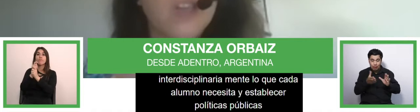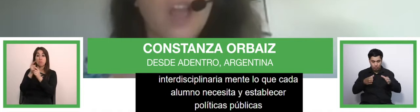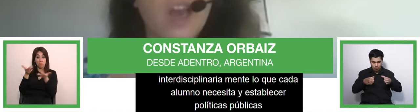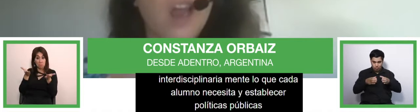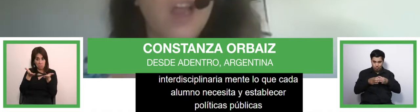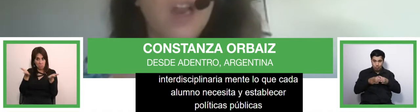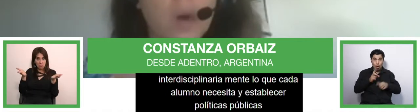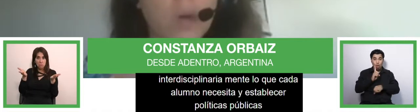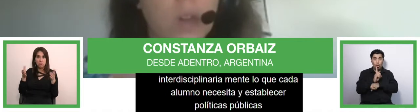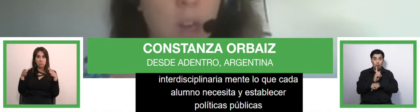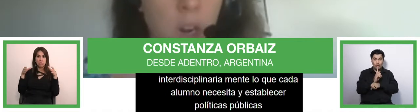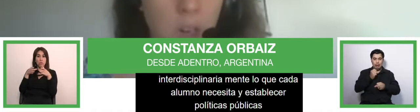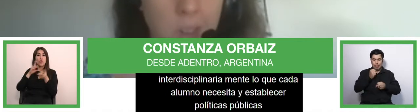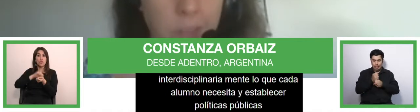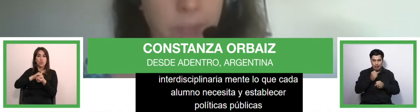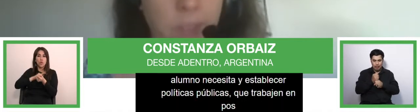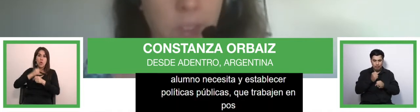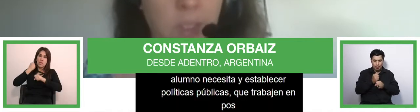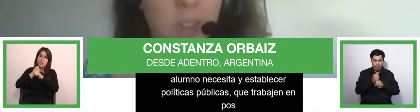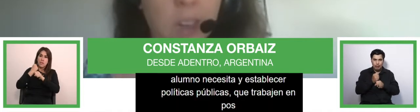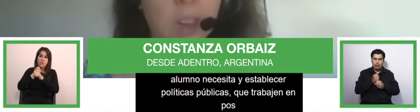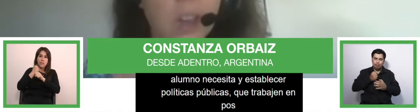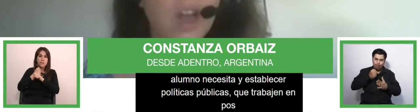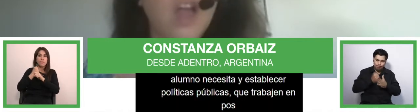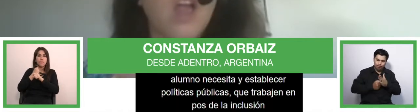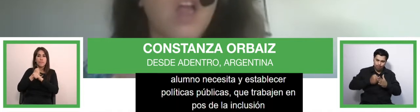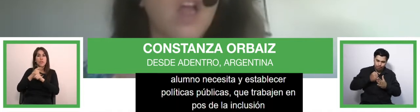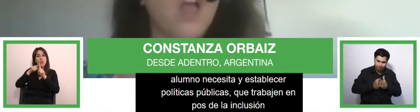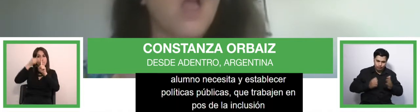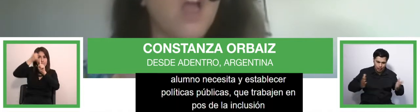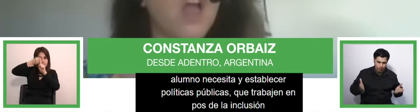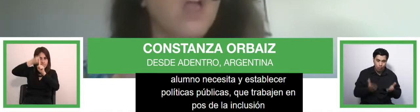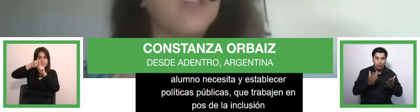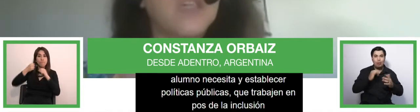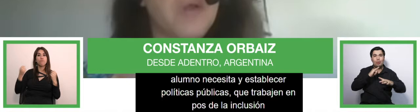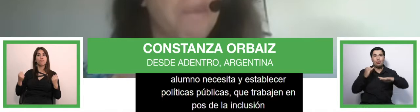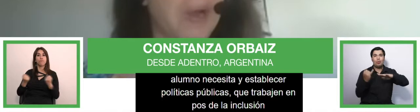pos de la inclusión,